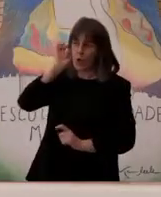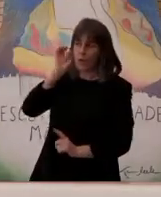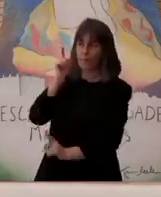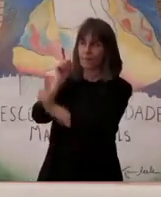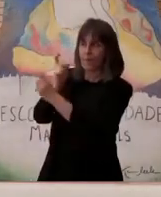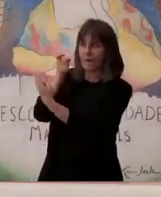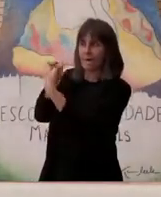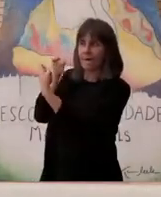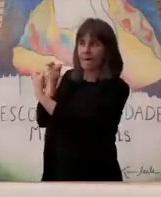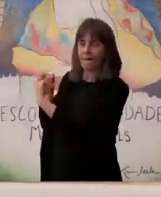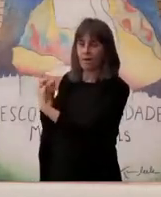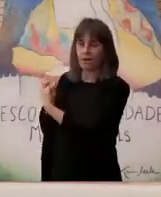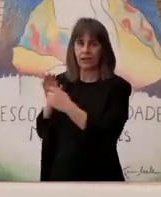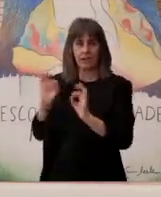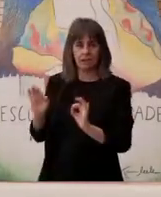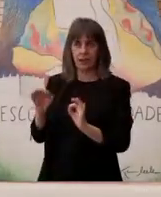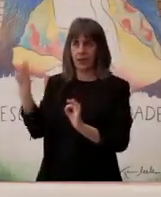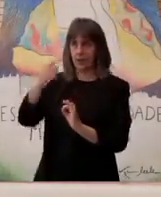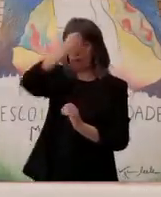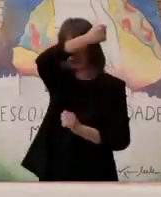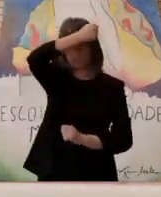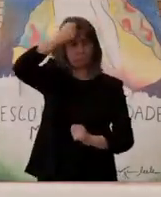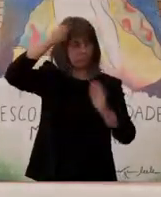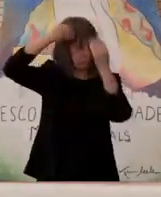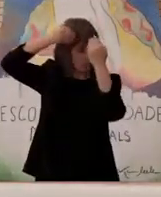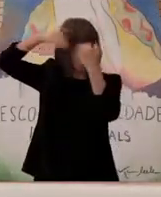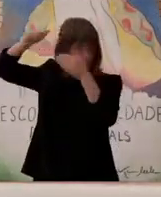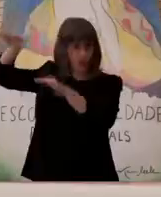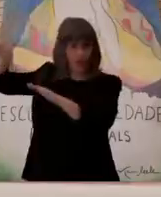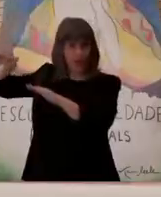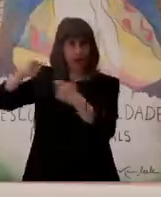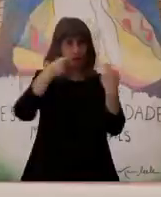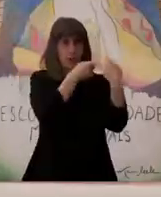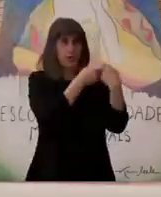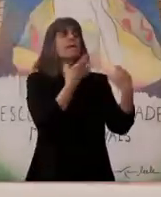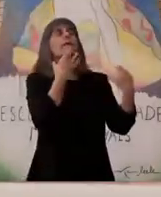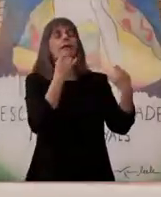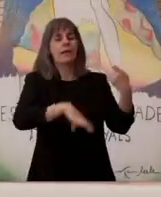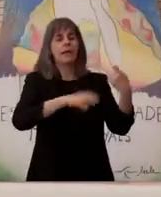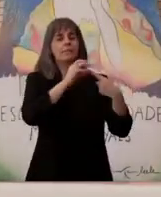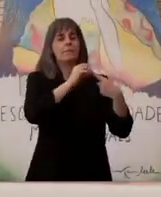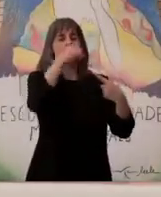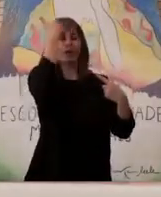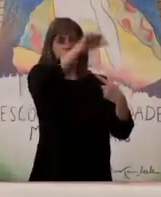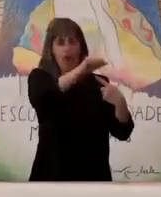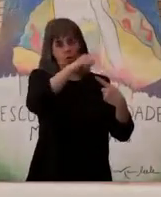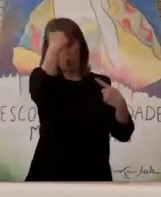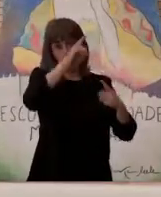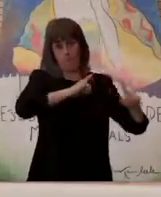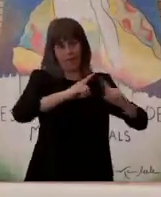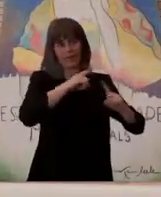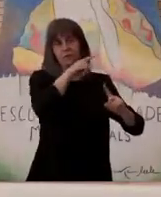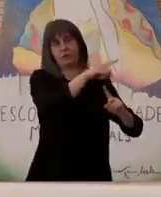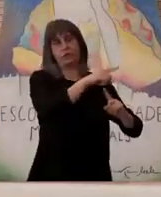votar es toda cabeza Sabiendo muy bien Dónde están los rivales que están no patriarcado y no machismo es muy muy